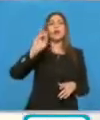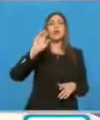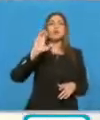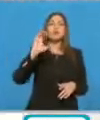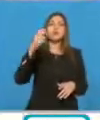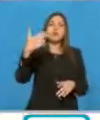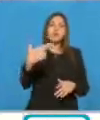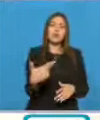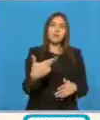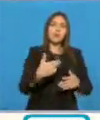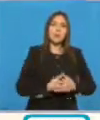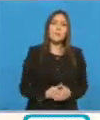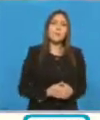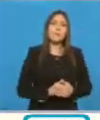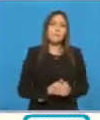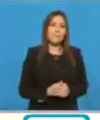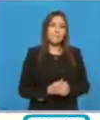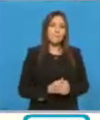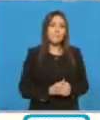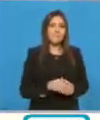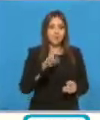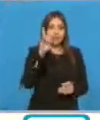hijo? ¿O no, tío Alberto?